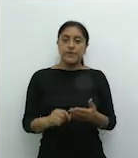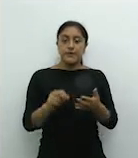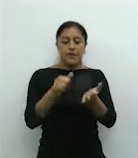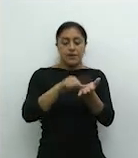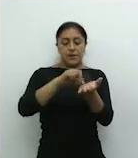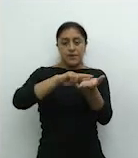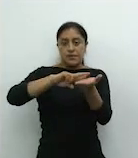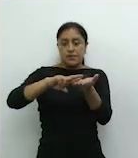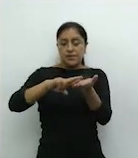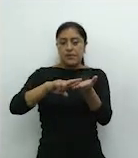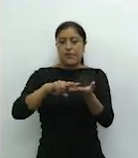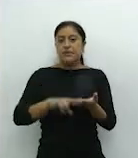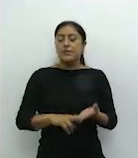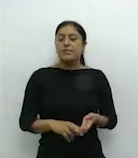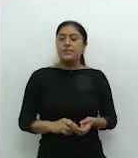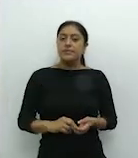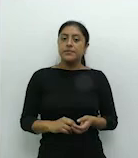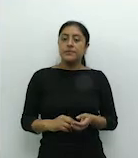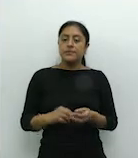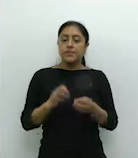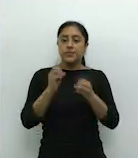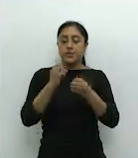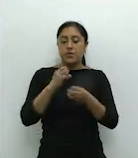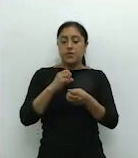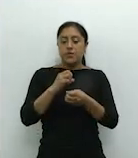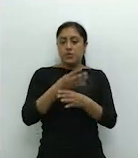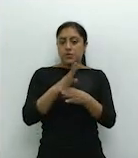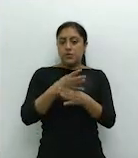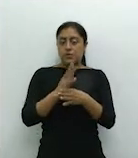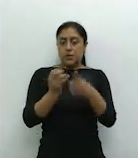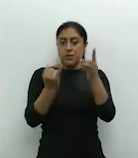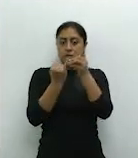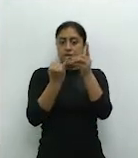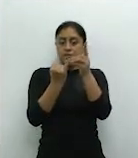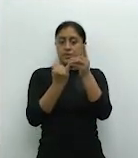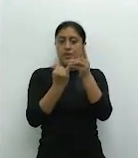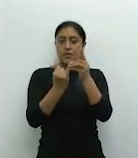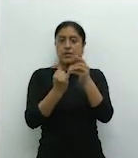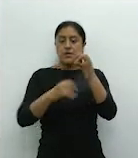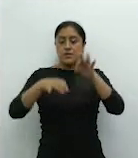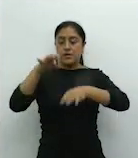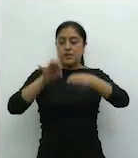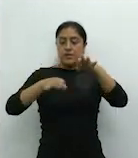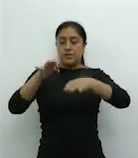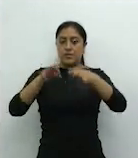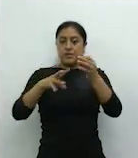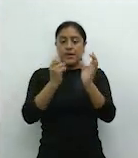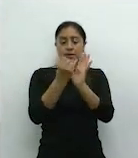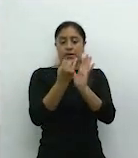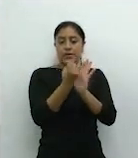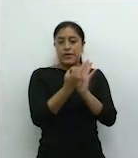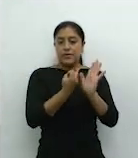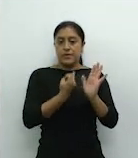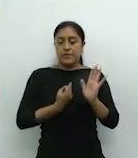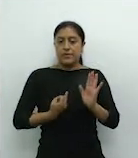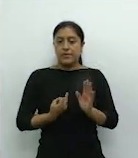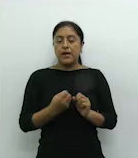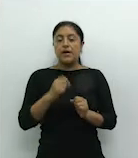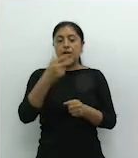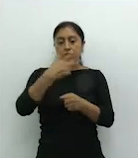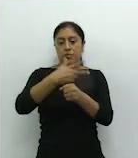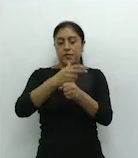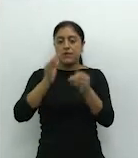El Registro Nacional de las Personas, RENAP, emite el único documento con validez legal para identificar a los ciudadanos en